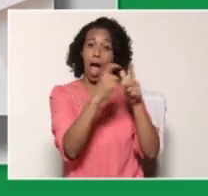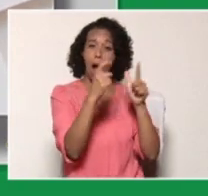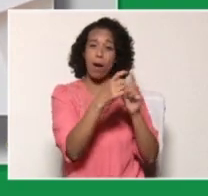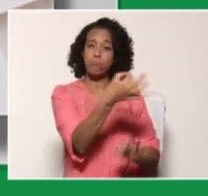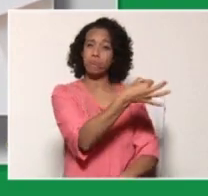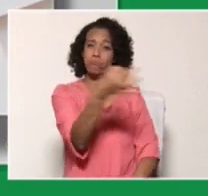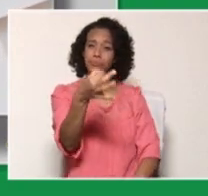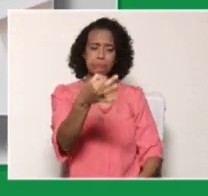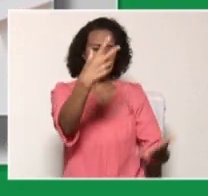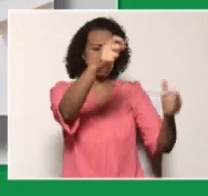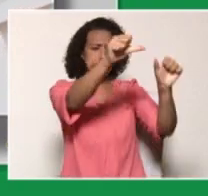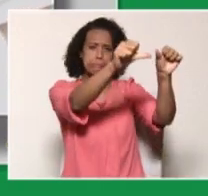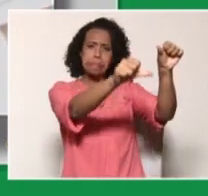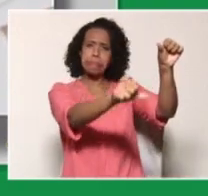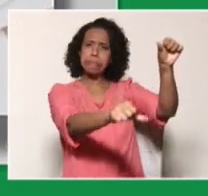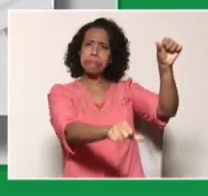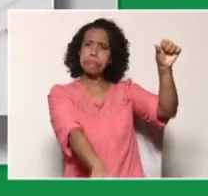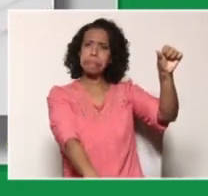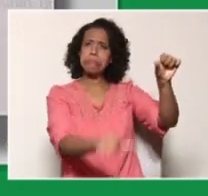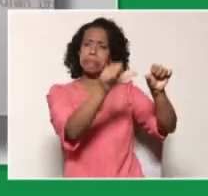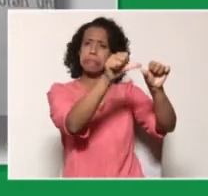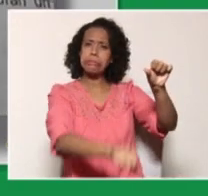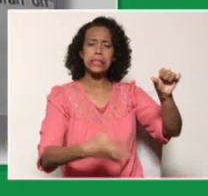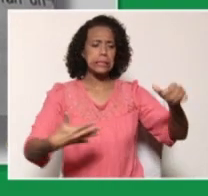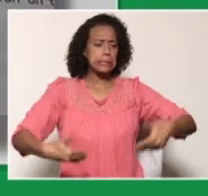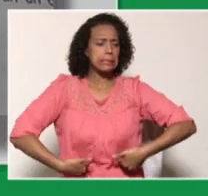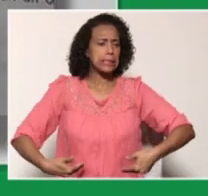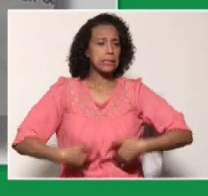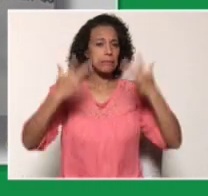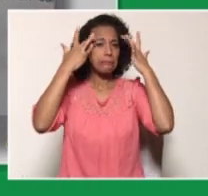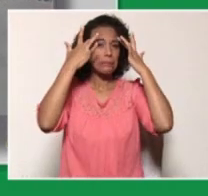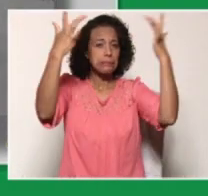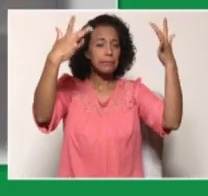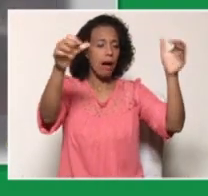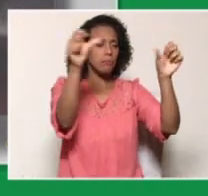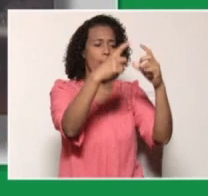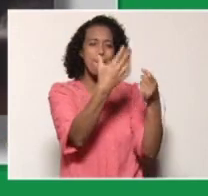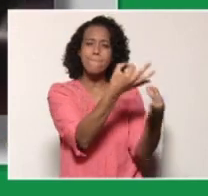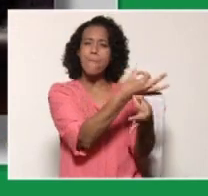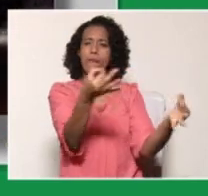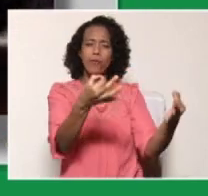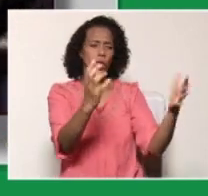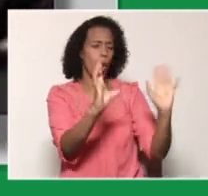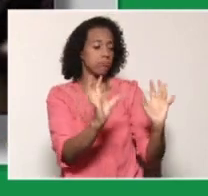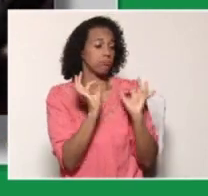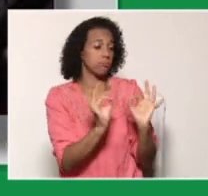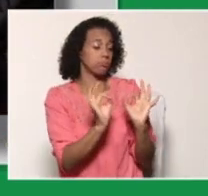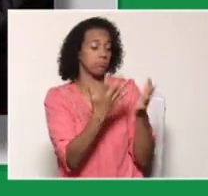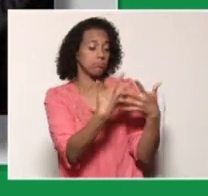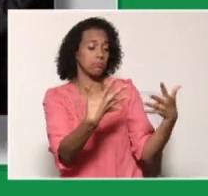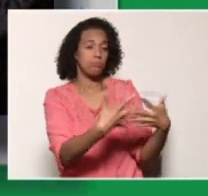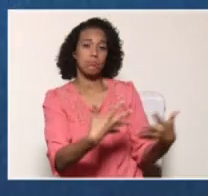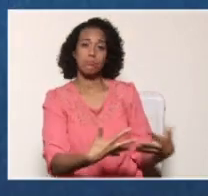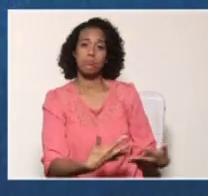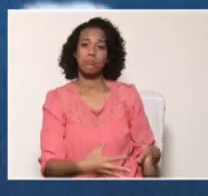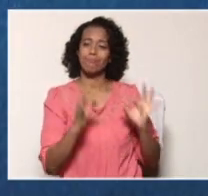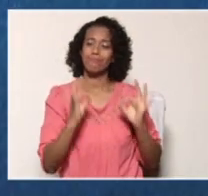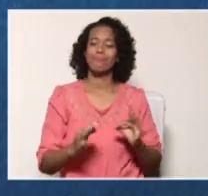se homenajea a los profesionales que cada día se esfuerzan para que los textos se encuentren escritos